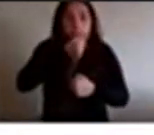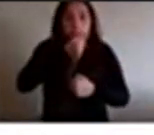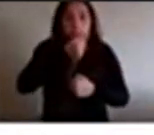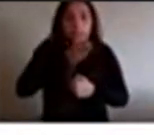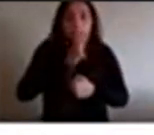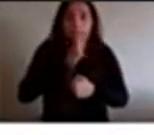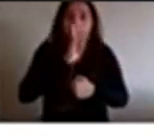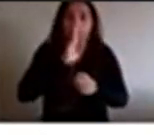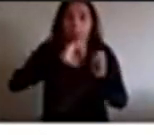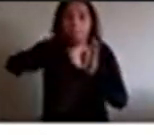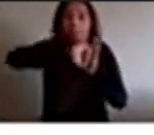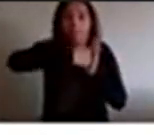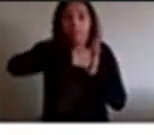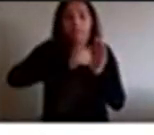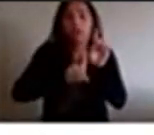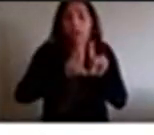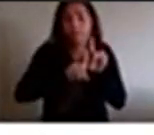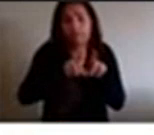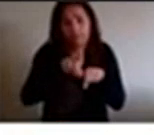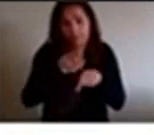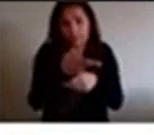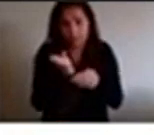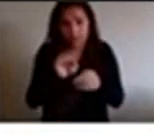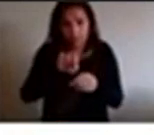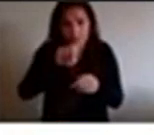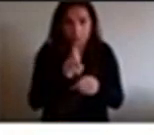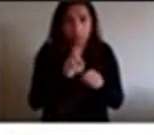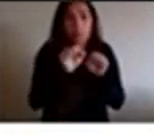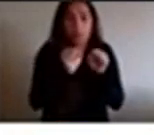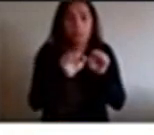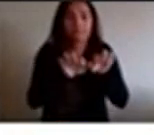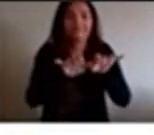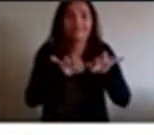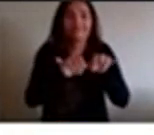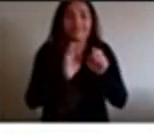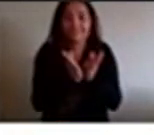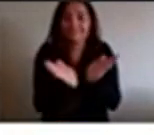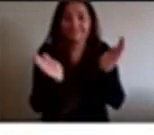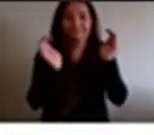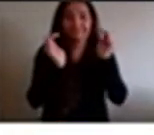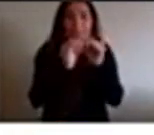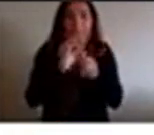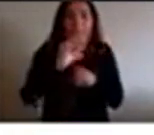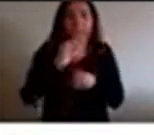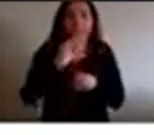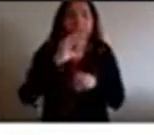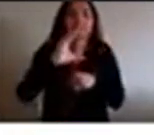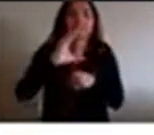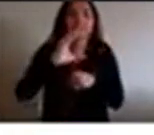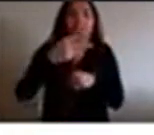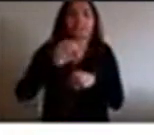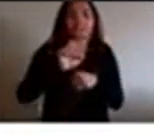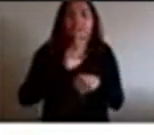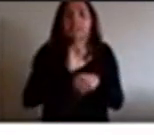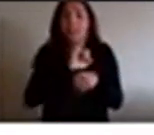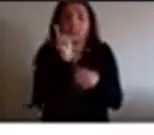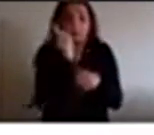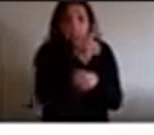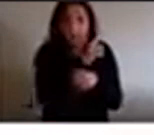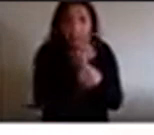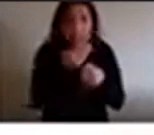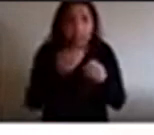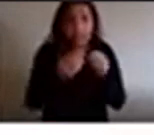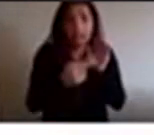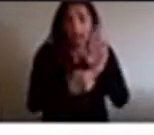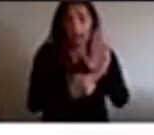cualquier pregunta la podrán realizar a través del chat. Las vamos a resolver al final de esta exposición. Y les vamos a pedir que